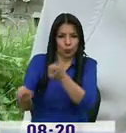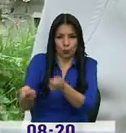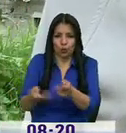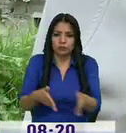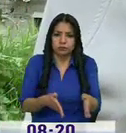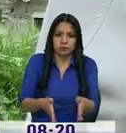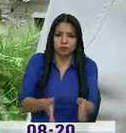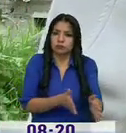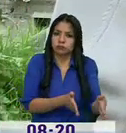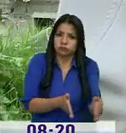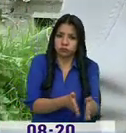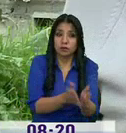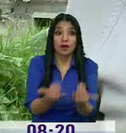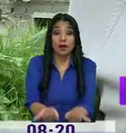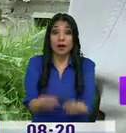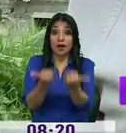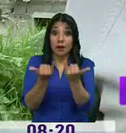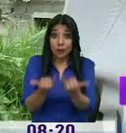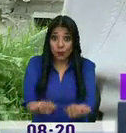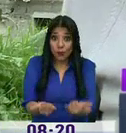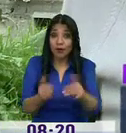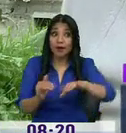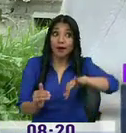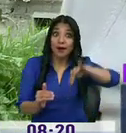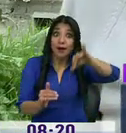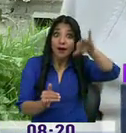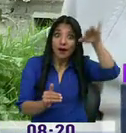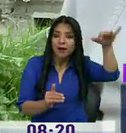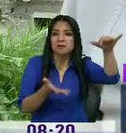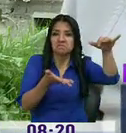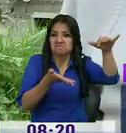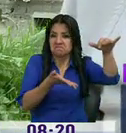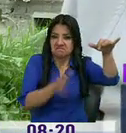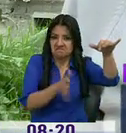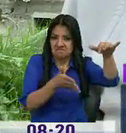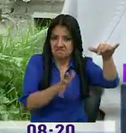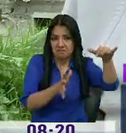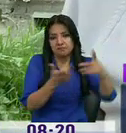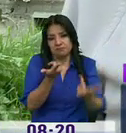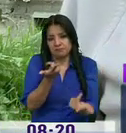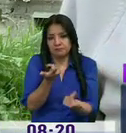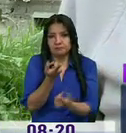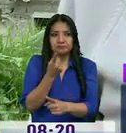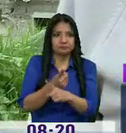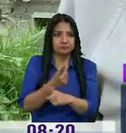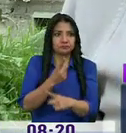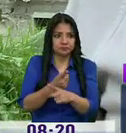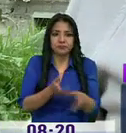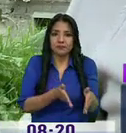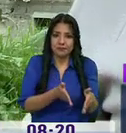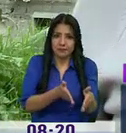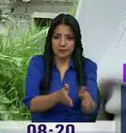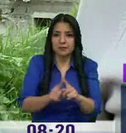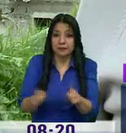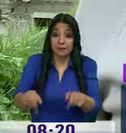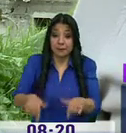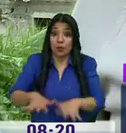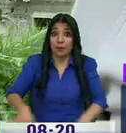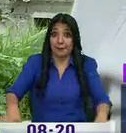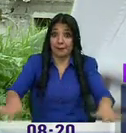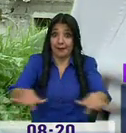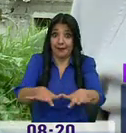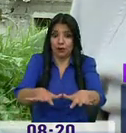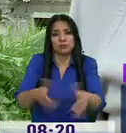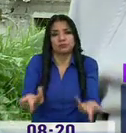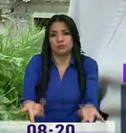canal. Entonces ahora en la parte alta no se carcomió por lo que tienen las latas, pero en la